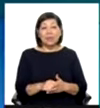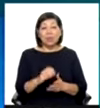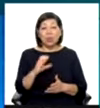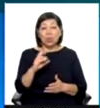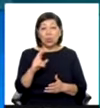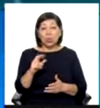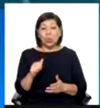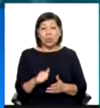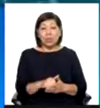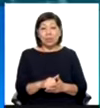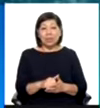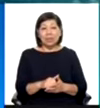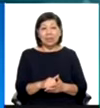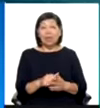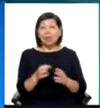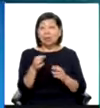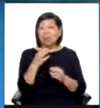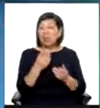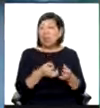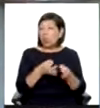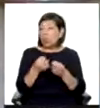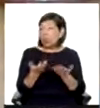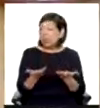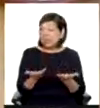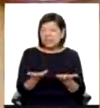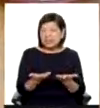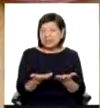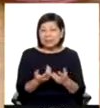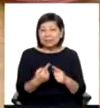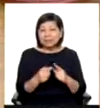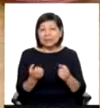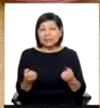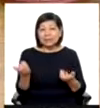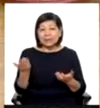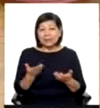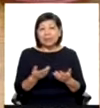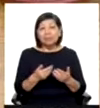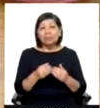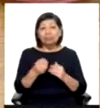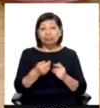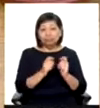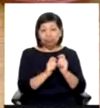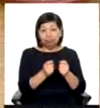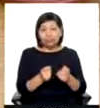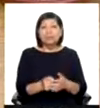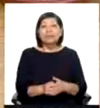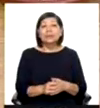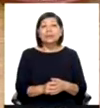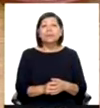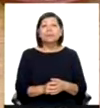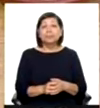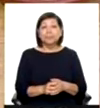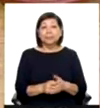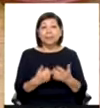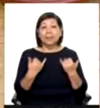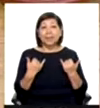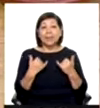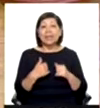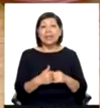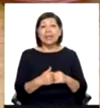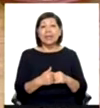cuyi, son cereales además. Cuéntanos un poco sobre estas super semillas que van a ser proporcionadas además a los agricultores. A ver,